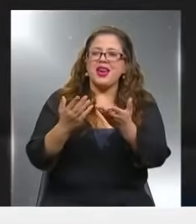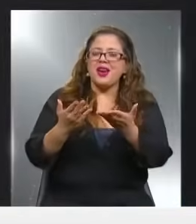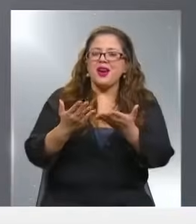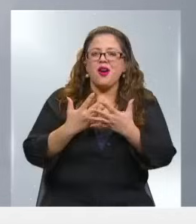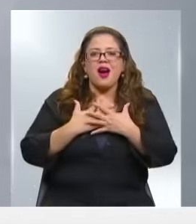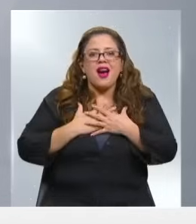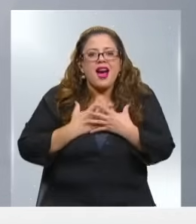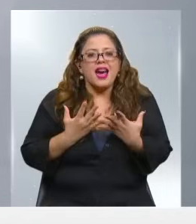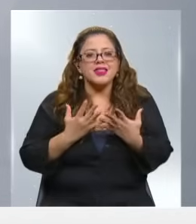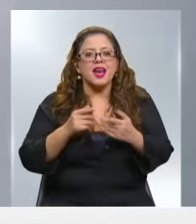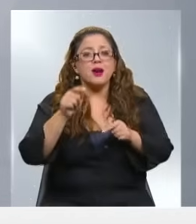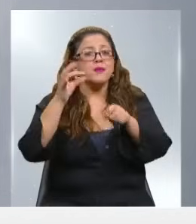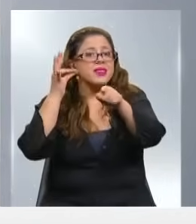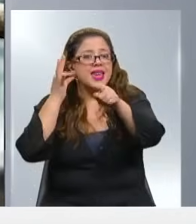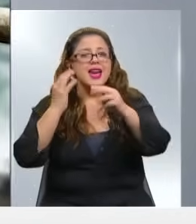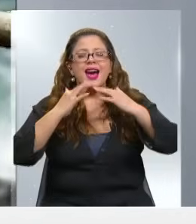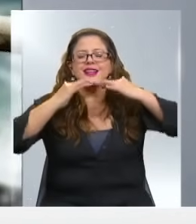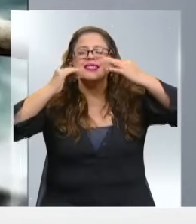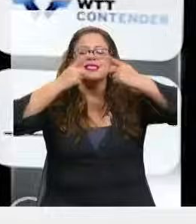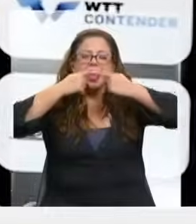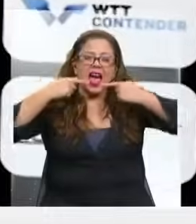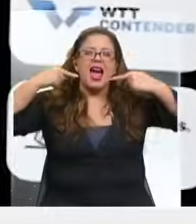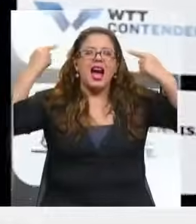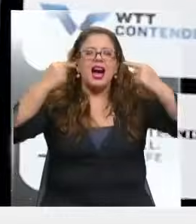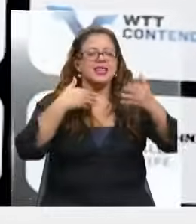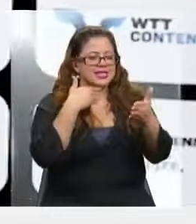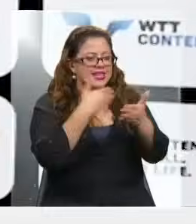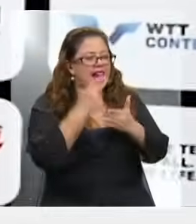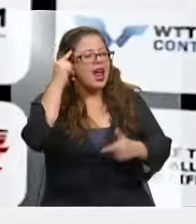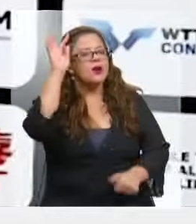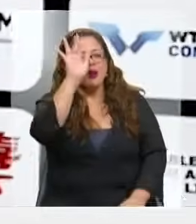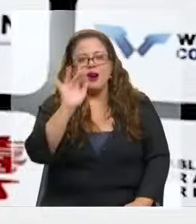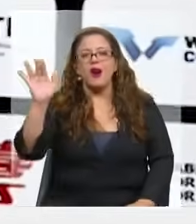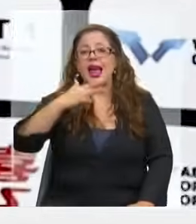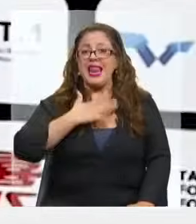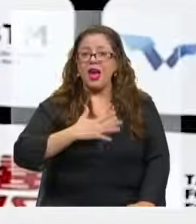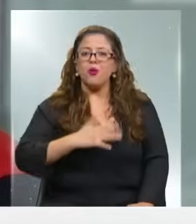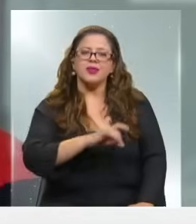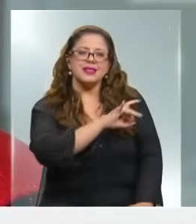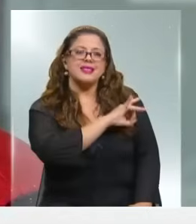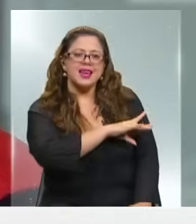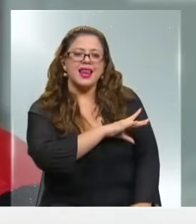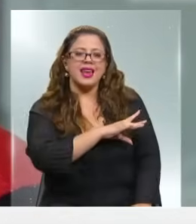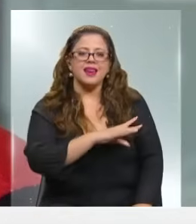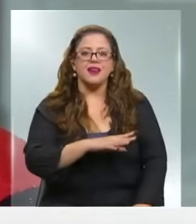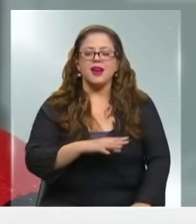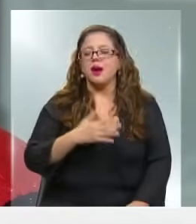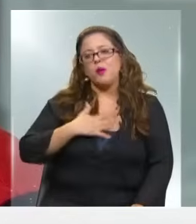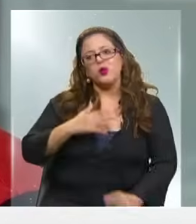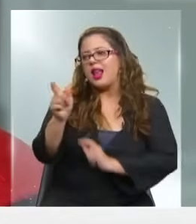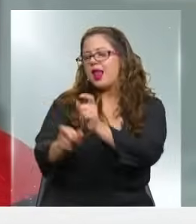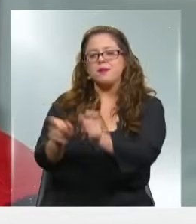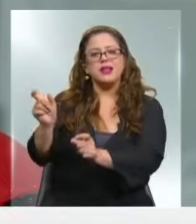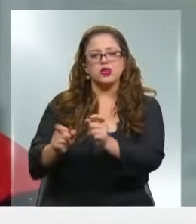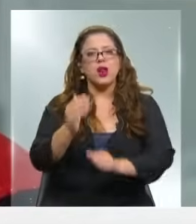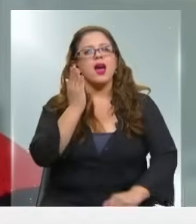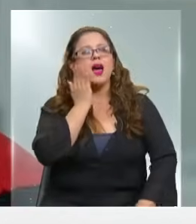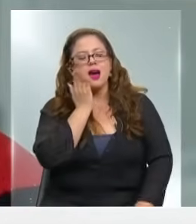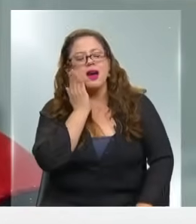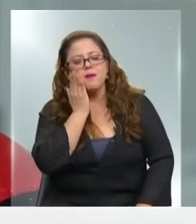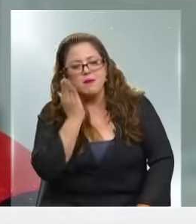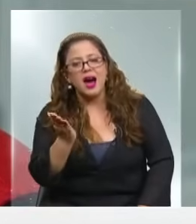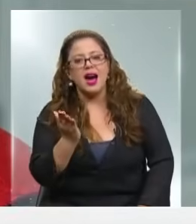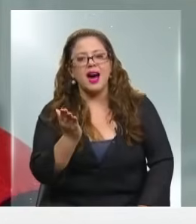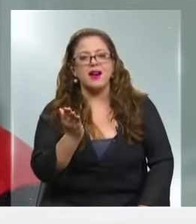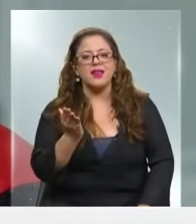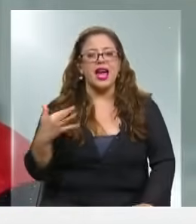encanta. Carismática, cercana y con una tremenda ilusión, le encanta nuestro país. La gente muy amable. Hasta